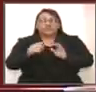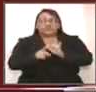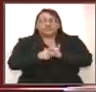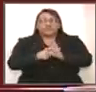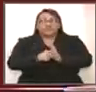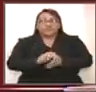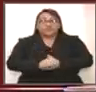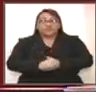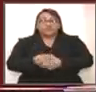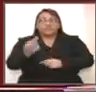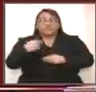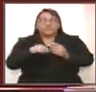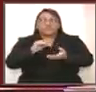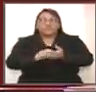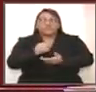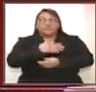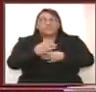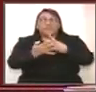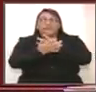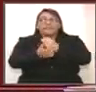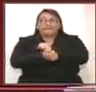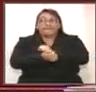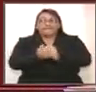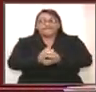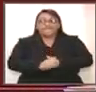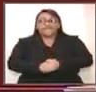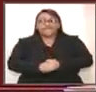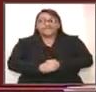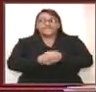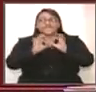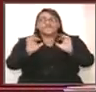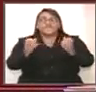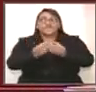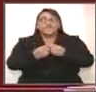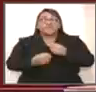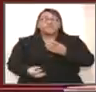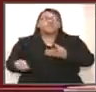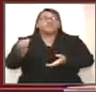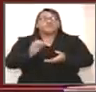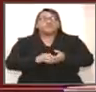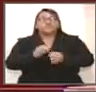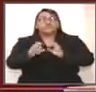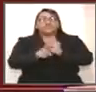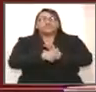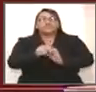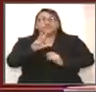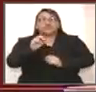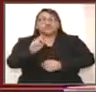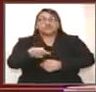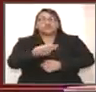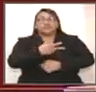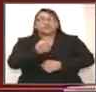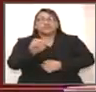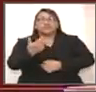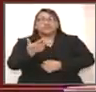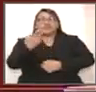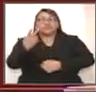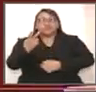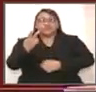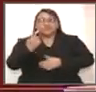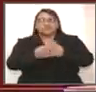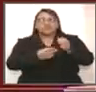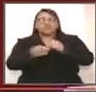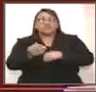leyes, volvió a proscribir beneficios penitenciarios. El mismo Congreso volvió a emitir la Ley número 30.332,